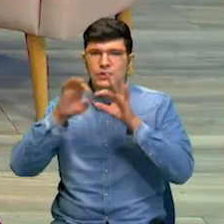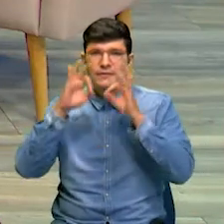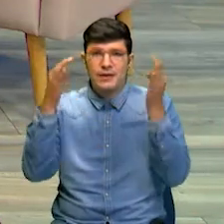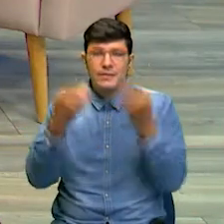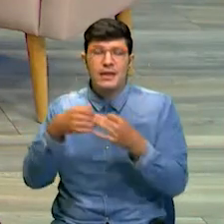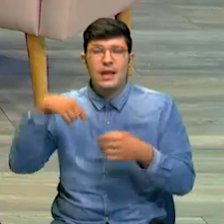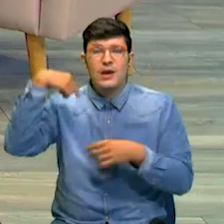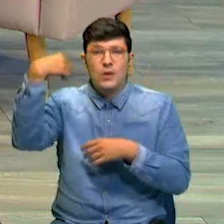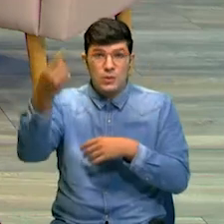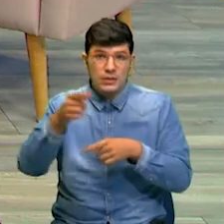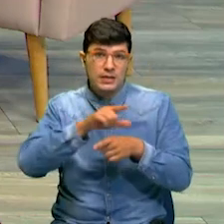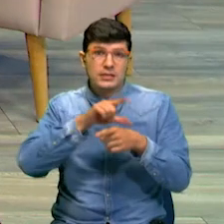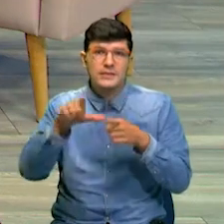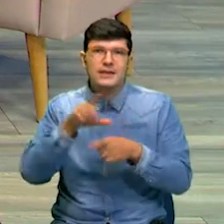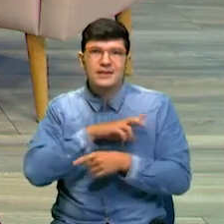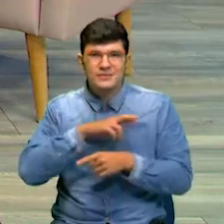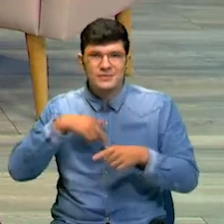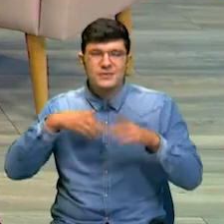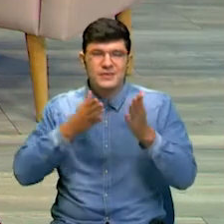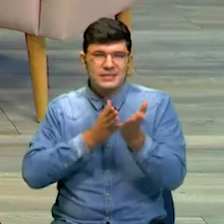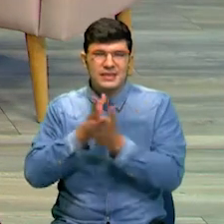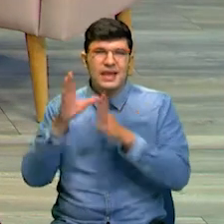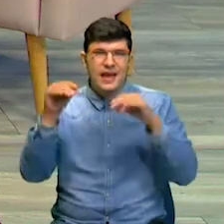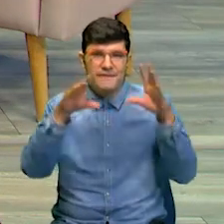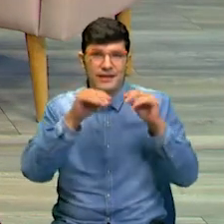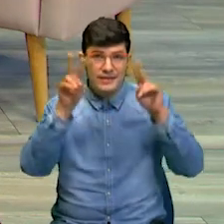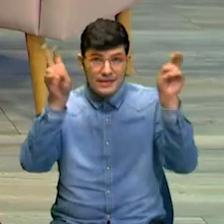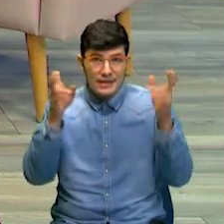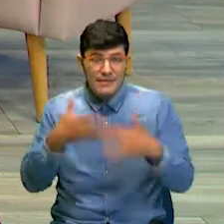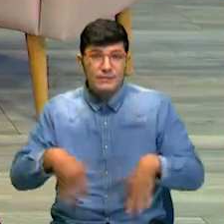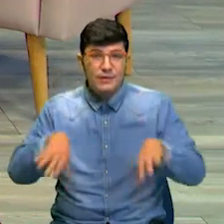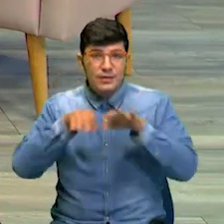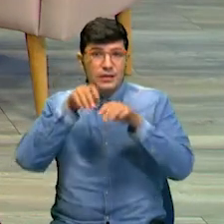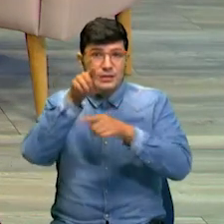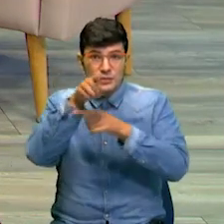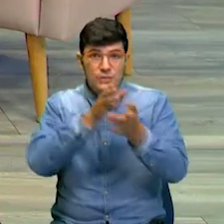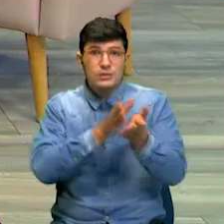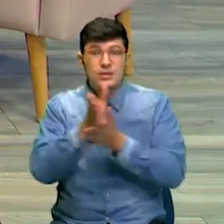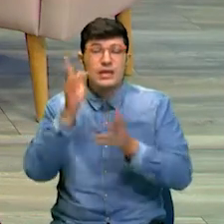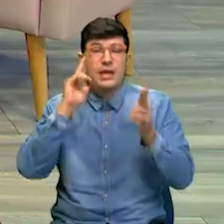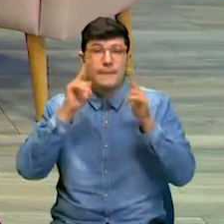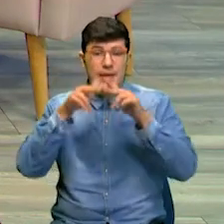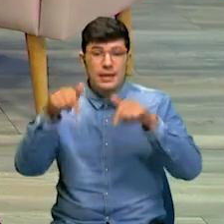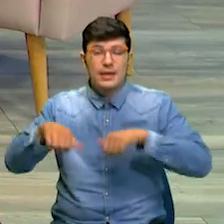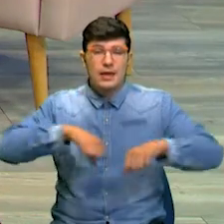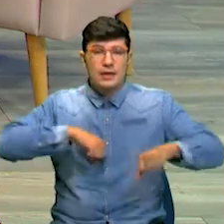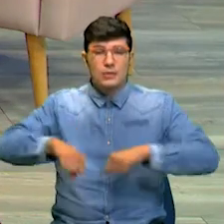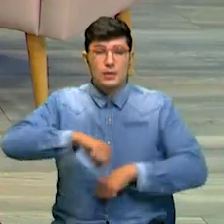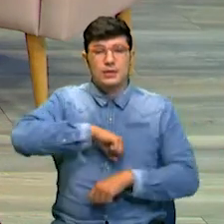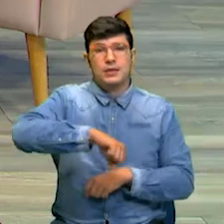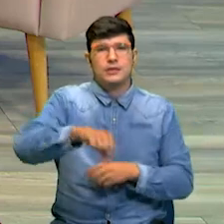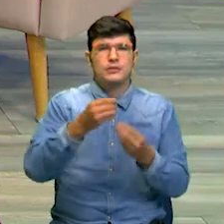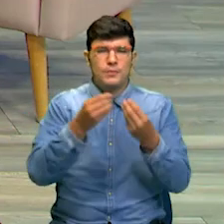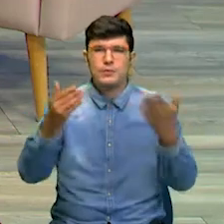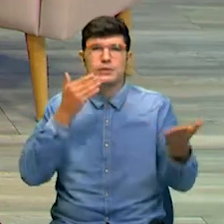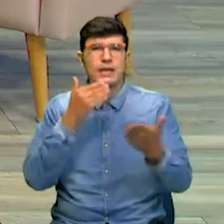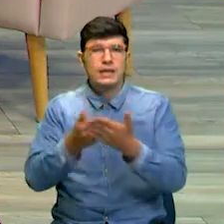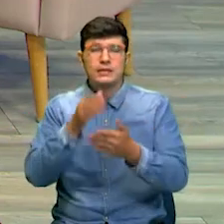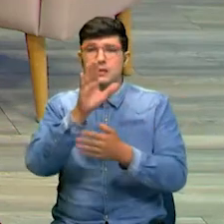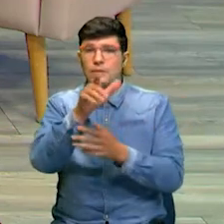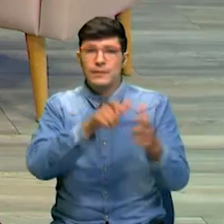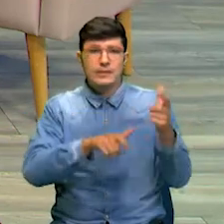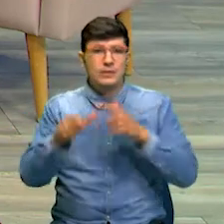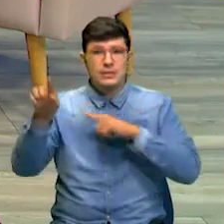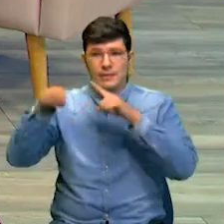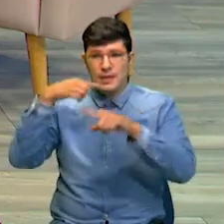semana nuevamente estaremos hablando de temas muy importantes, ustedes conectados. Agradecemos a cada una de las personas que nos están escribiendo, que